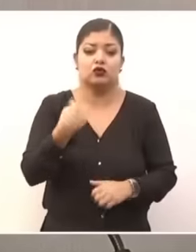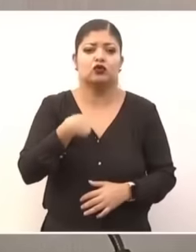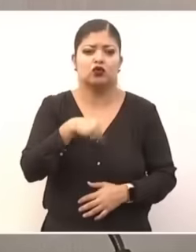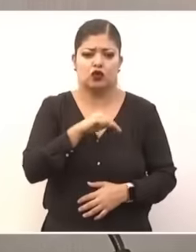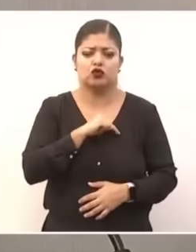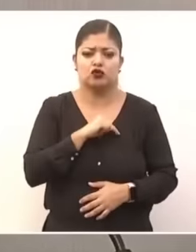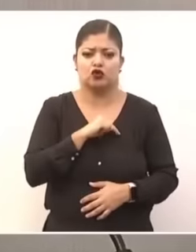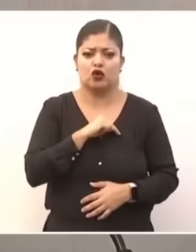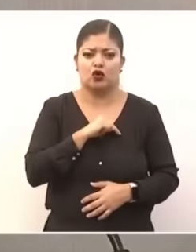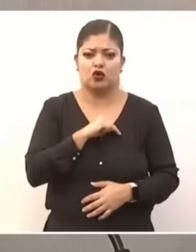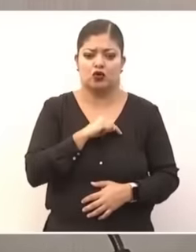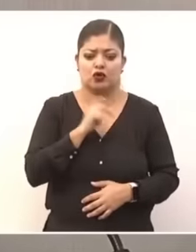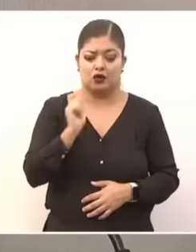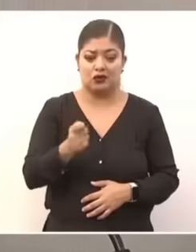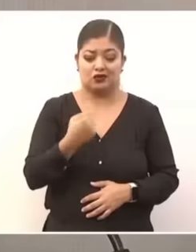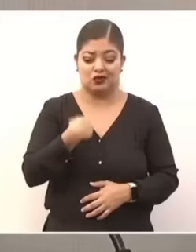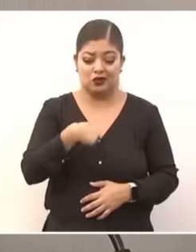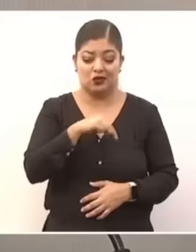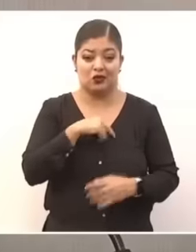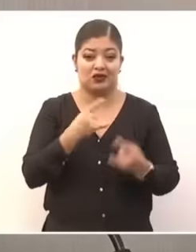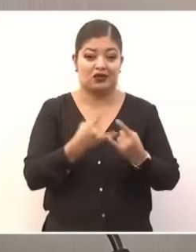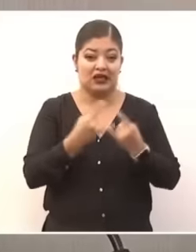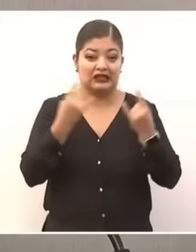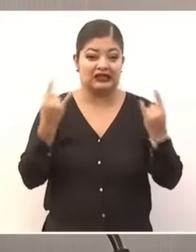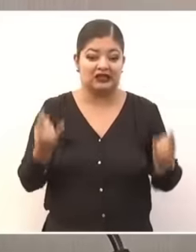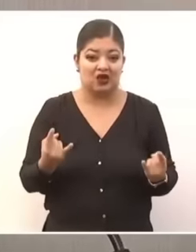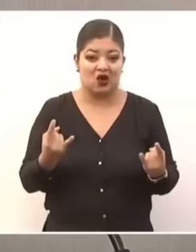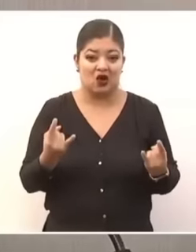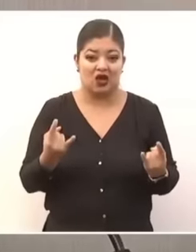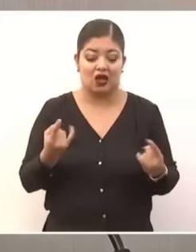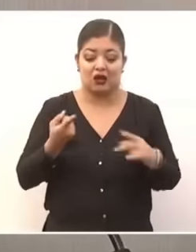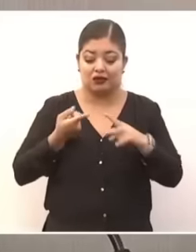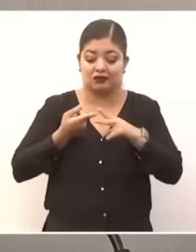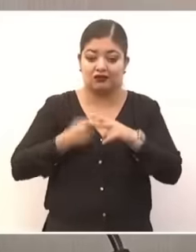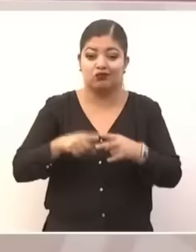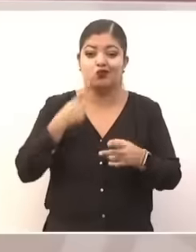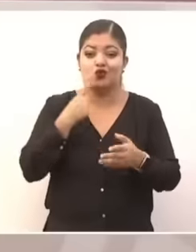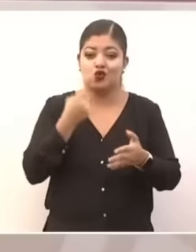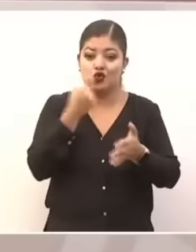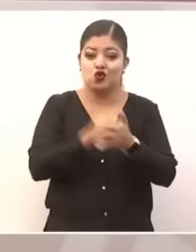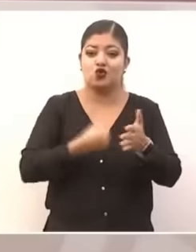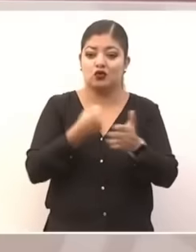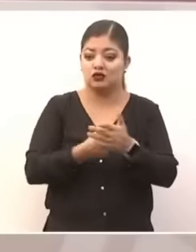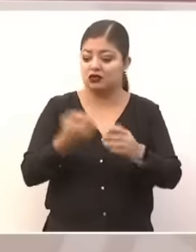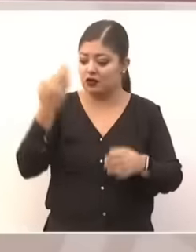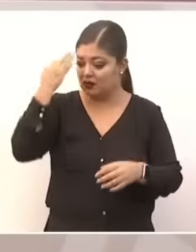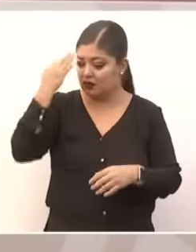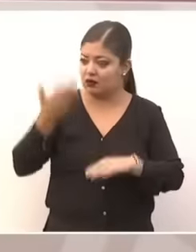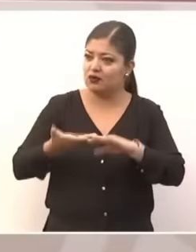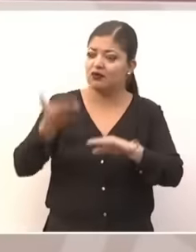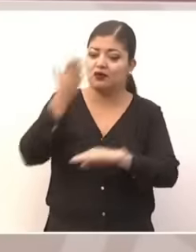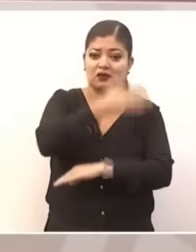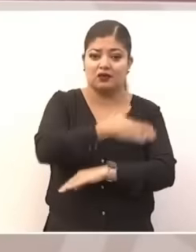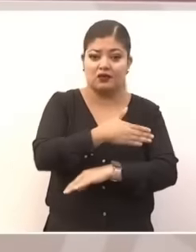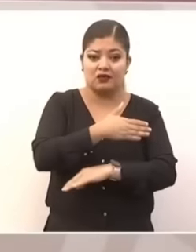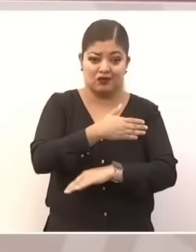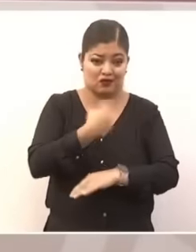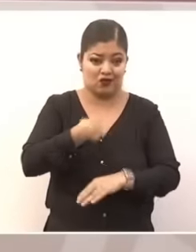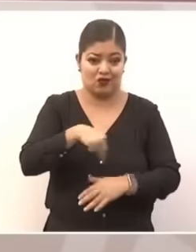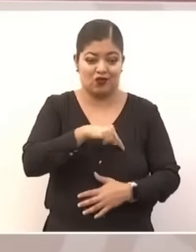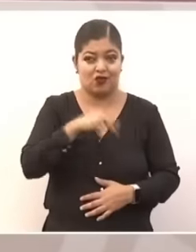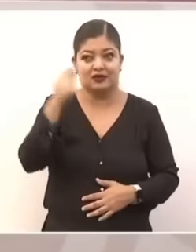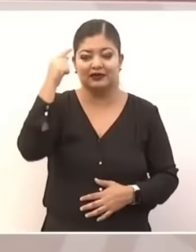llevamos en nuestra historia, porque iniciamos la lucha hace mucho tiempo, en nuestra